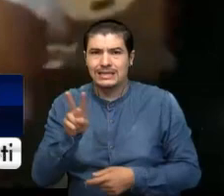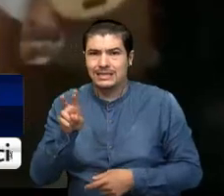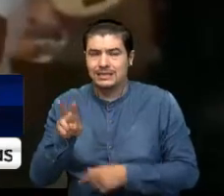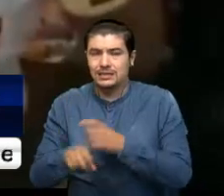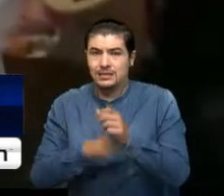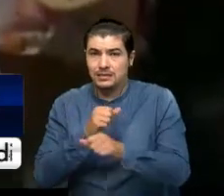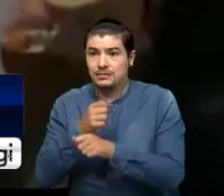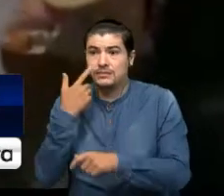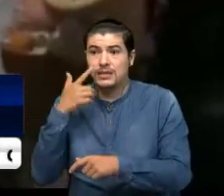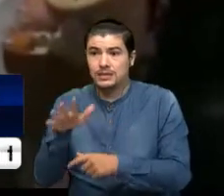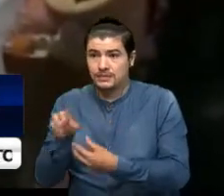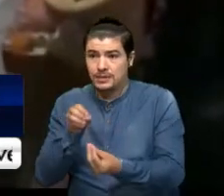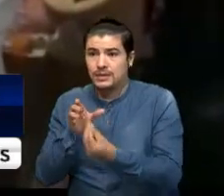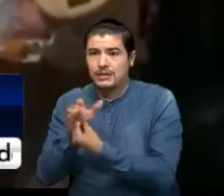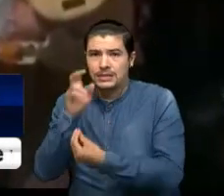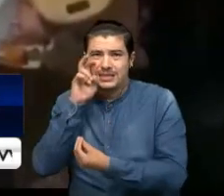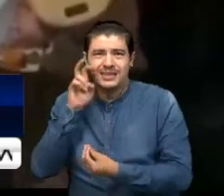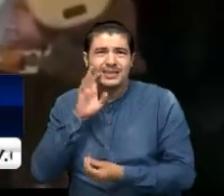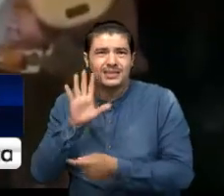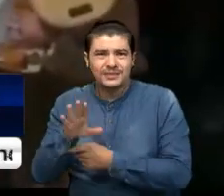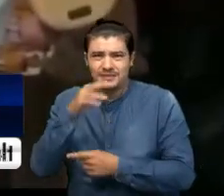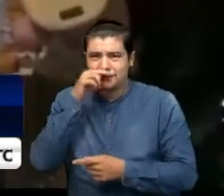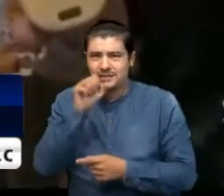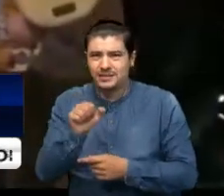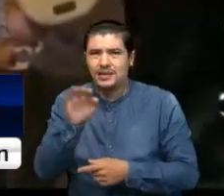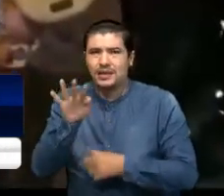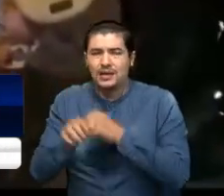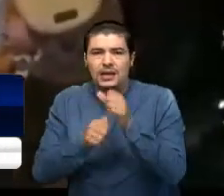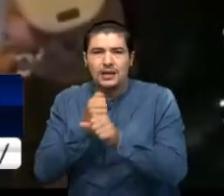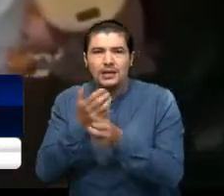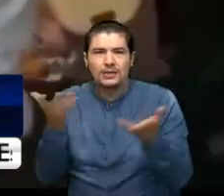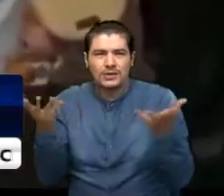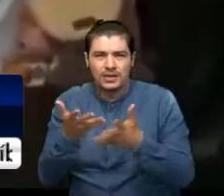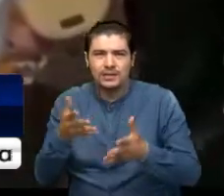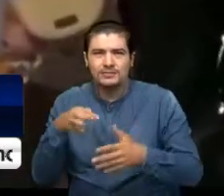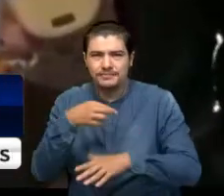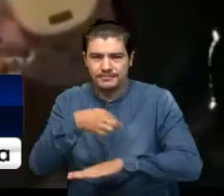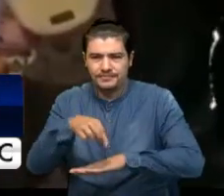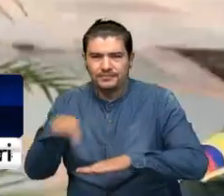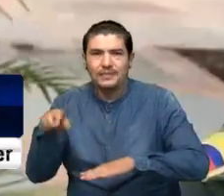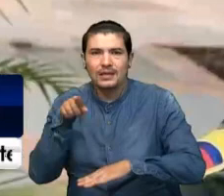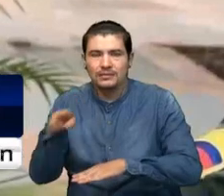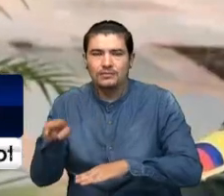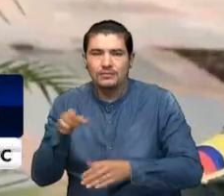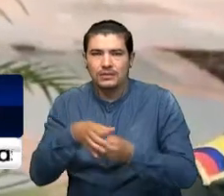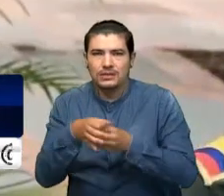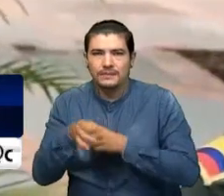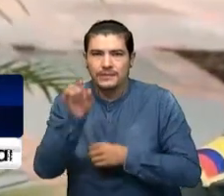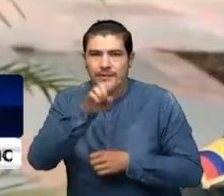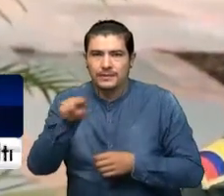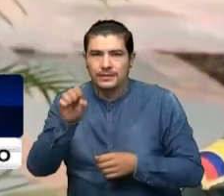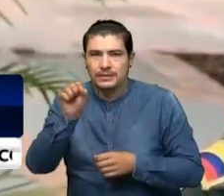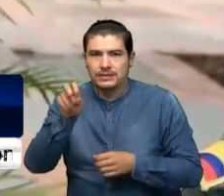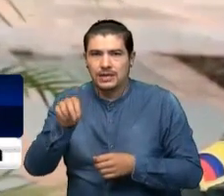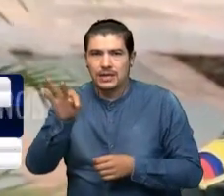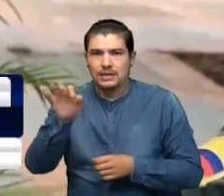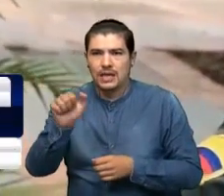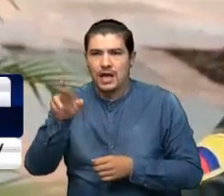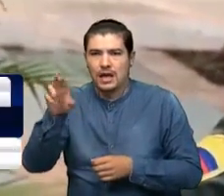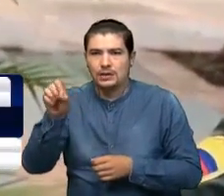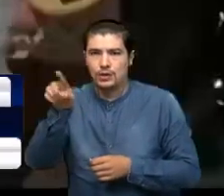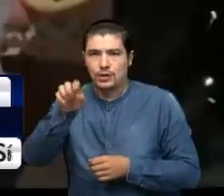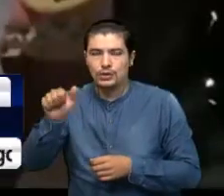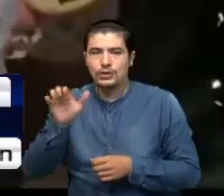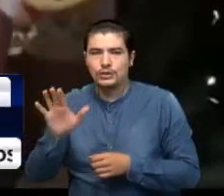parecer abusaba sexualmente de una menor de 4 años en un jardín en Santa Rosa Sur de Bolívar. Una persona que se desempeñaba